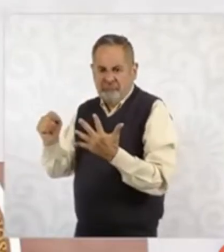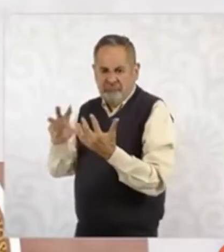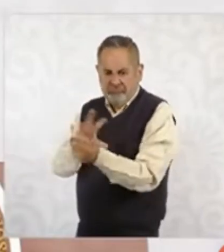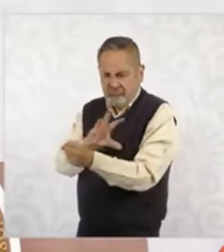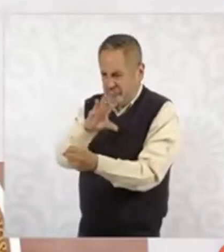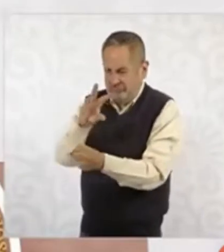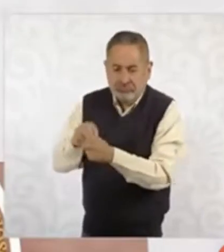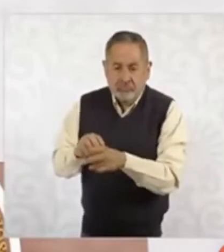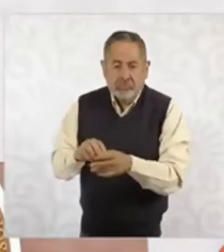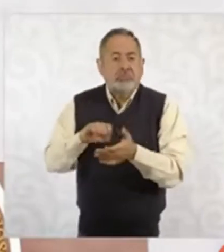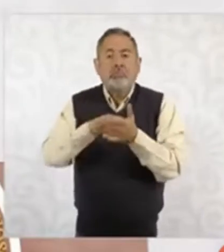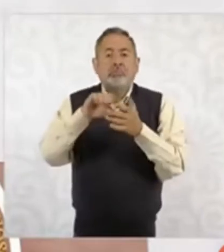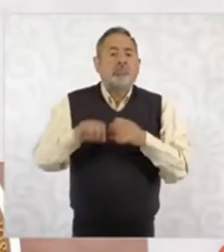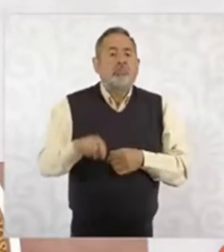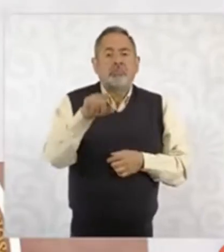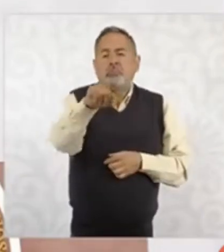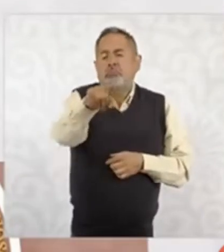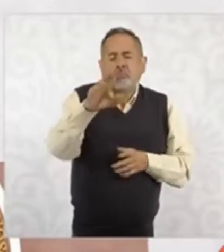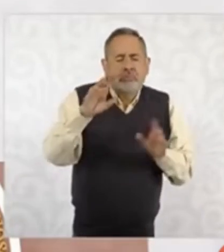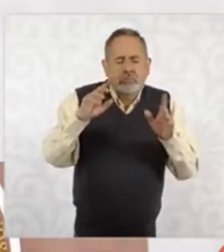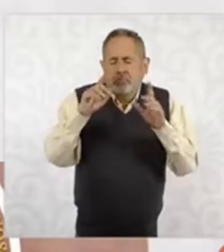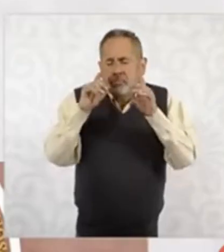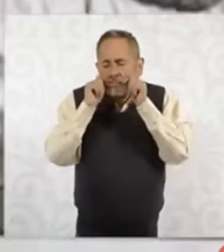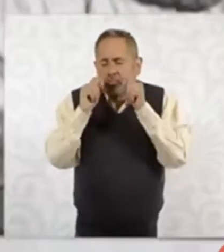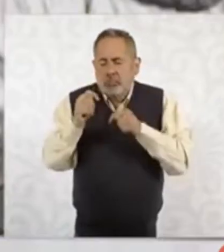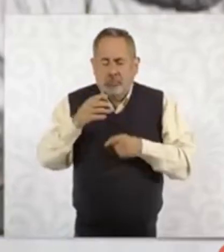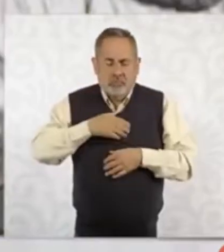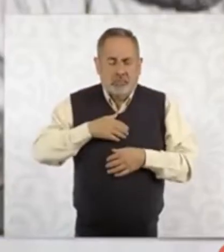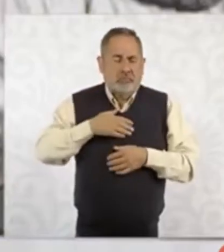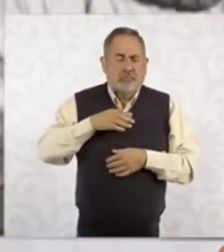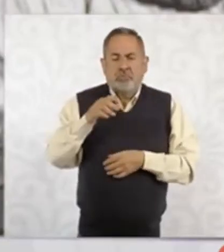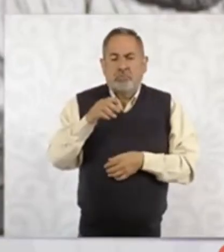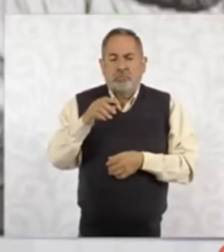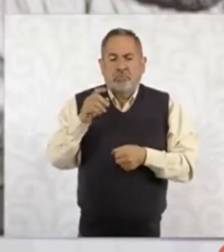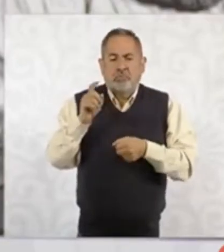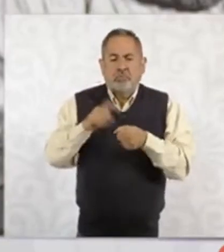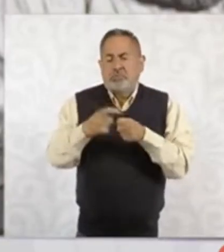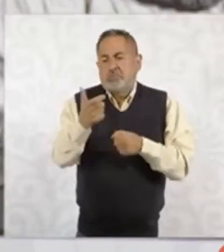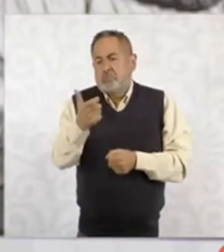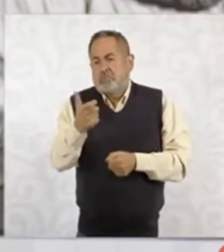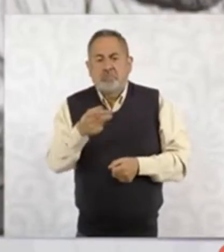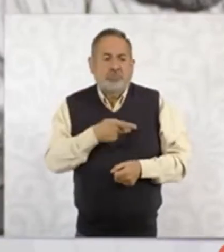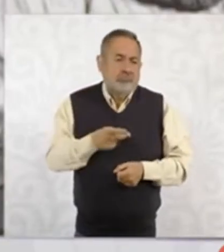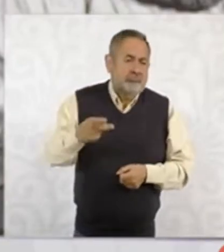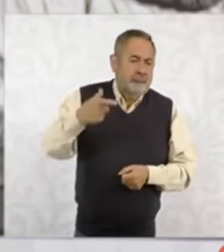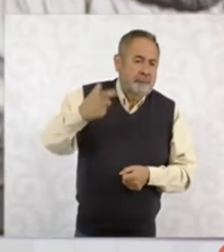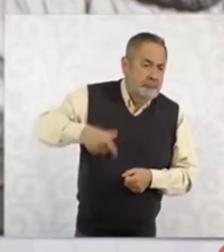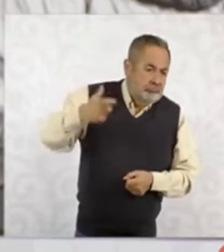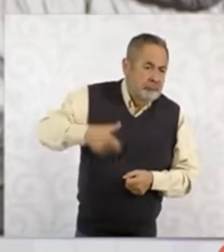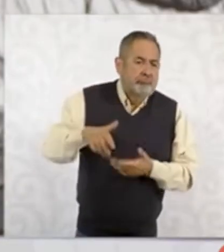Si tú eres una persona, no importa tu nivel económico,